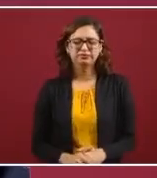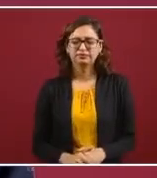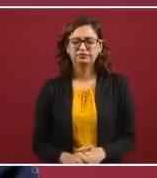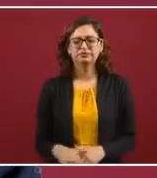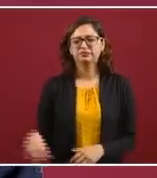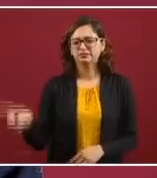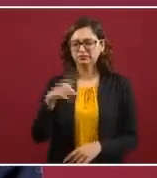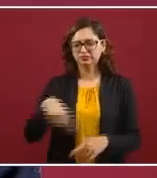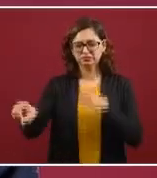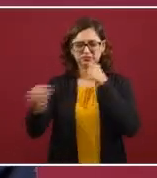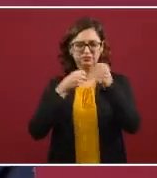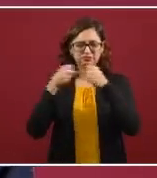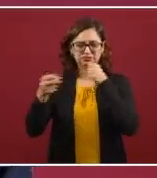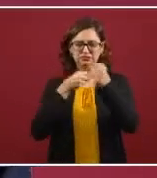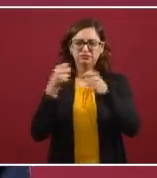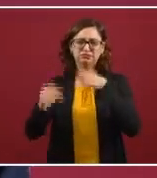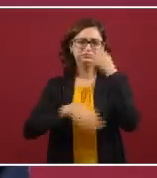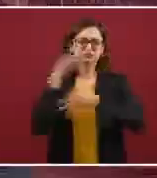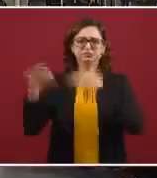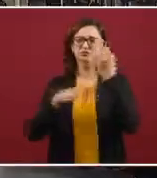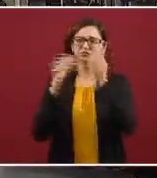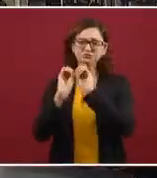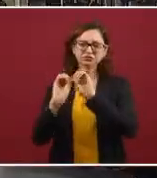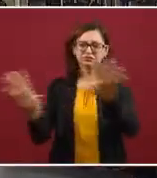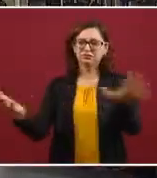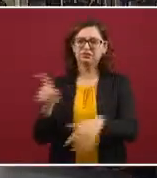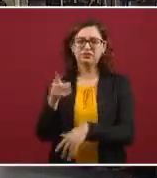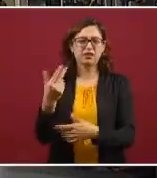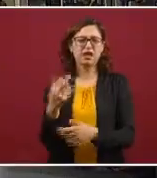los medios, y sobre todo para el Reforma.